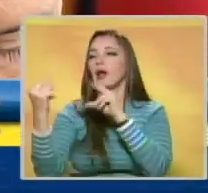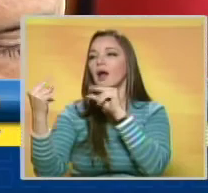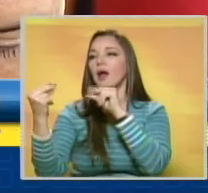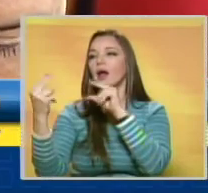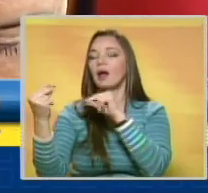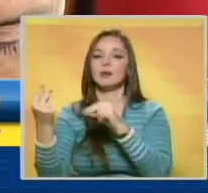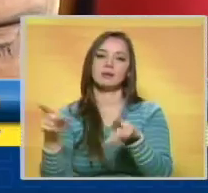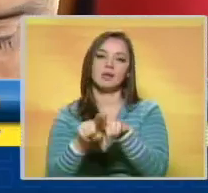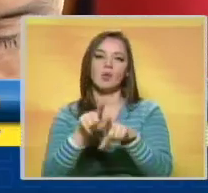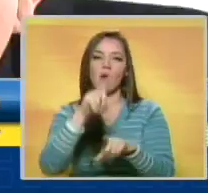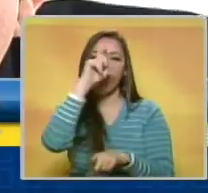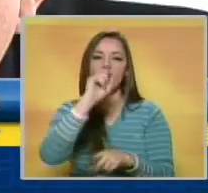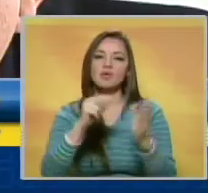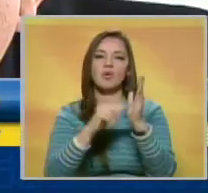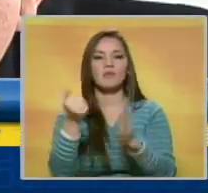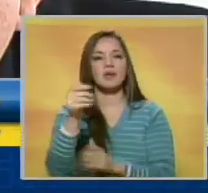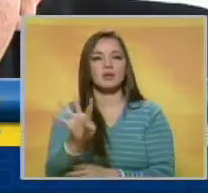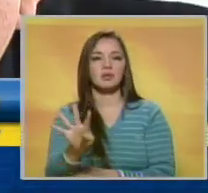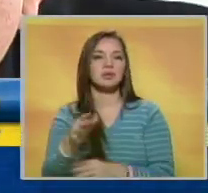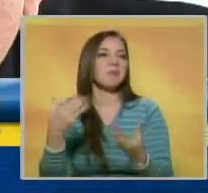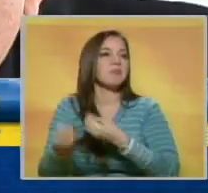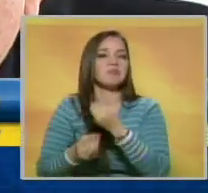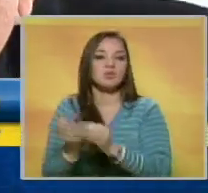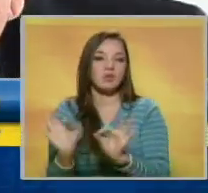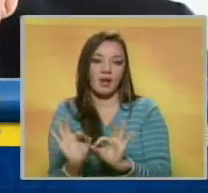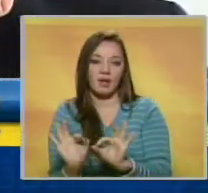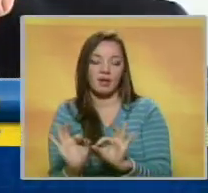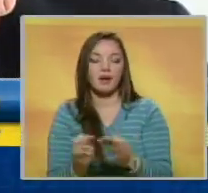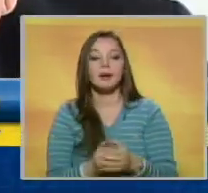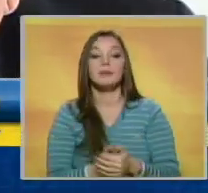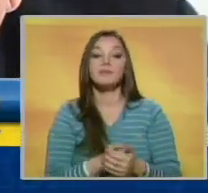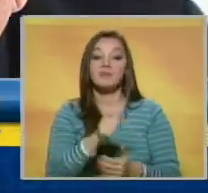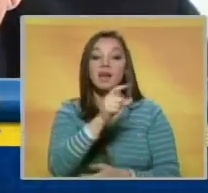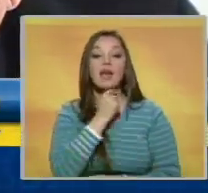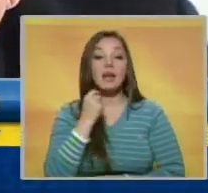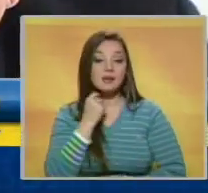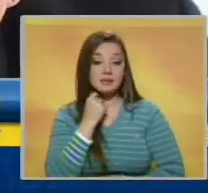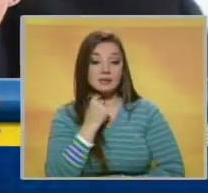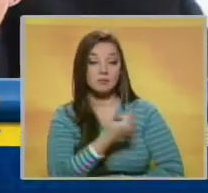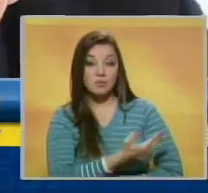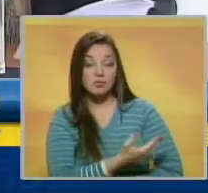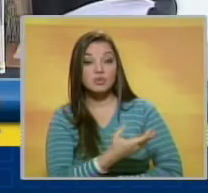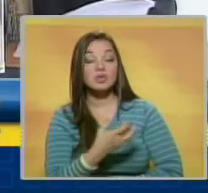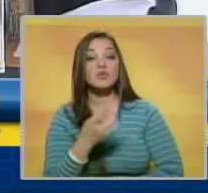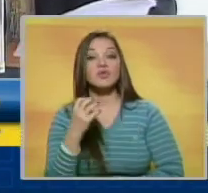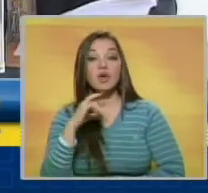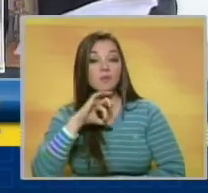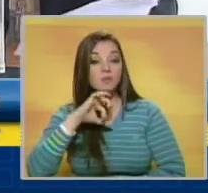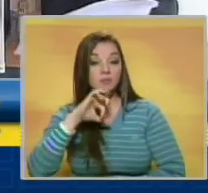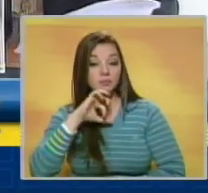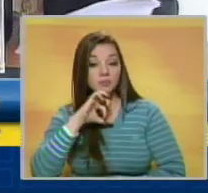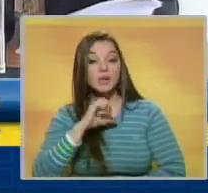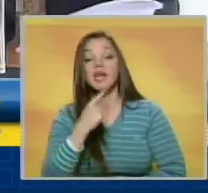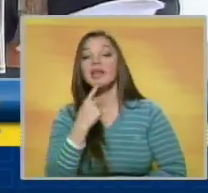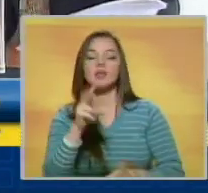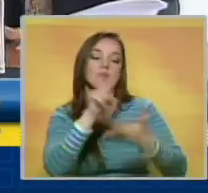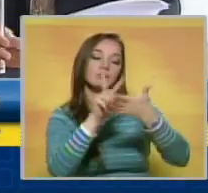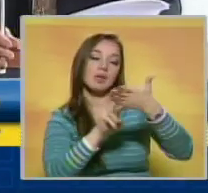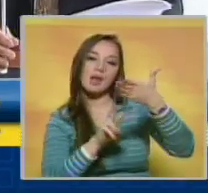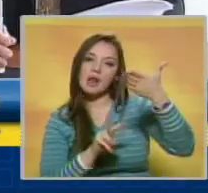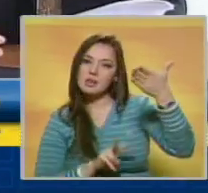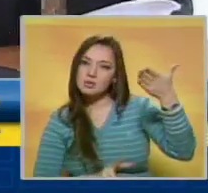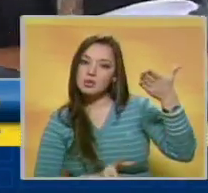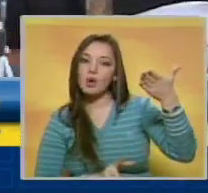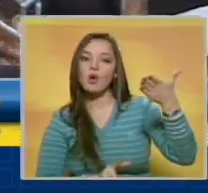el 2014. El Monseñor Diego Padrón leyó la exhortación final de la Asamblea Ordinaria Plenaria de la Conferencia Episcopal